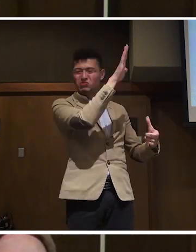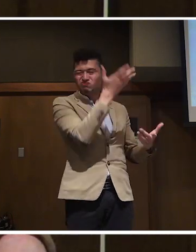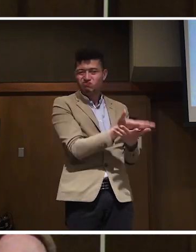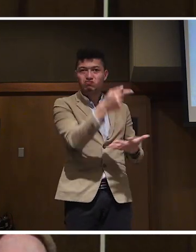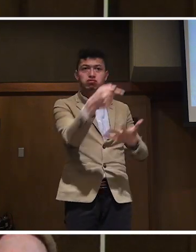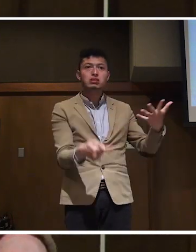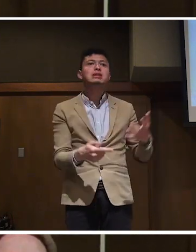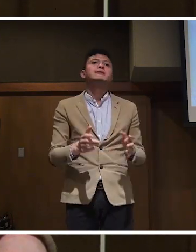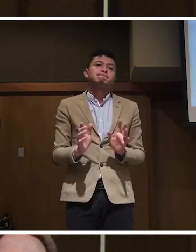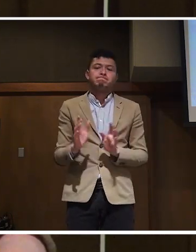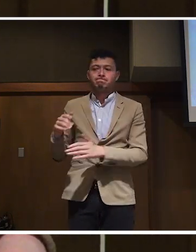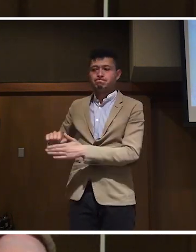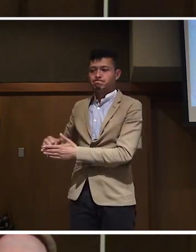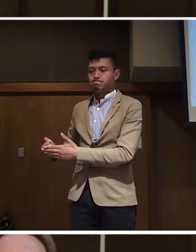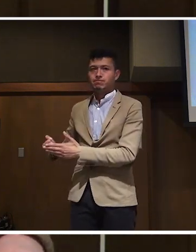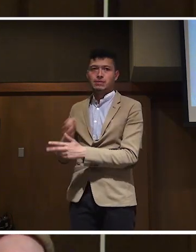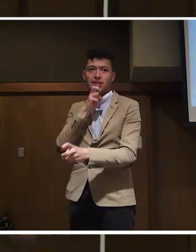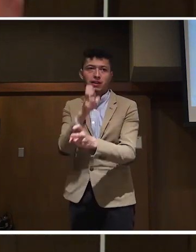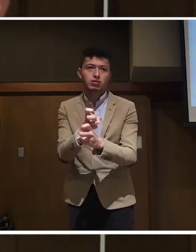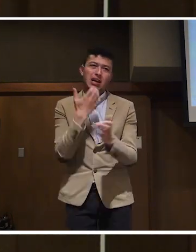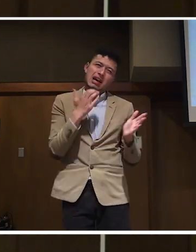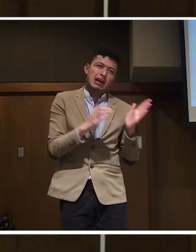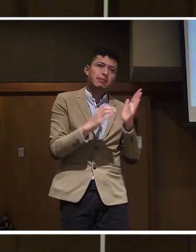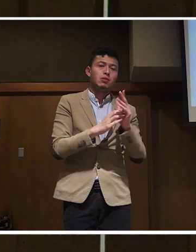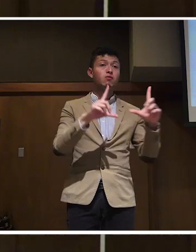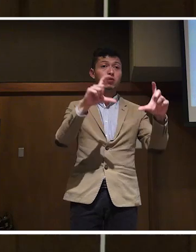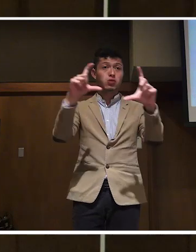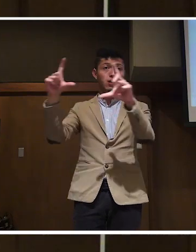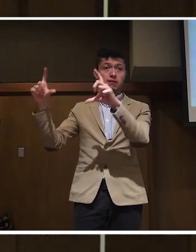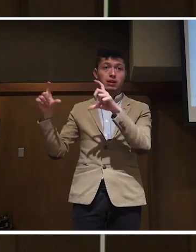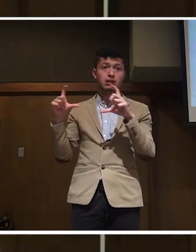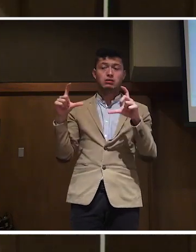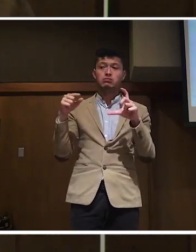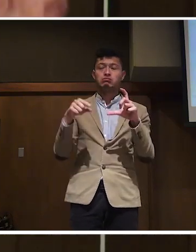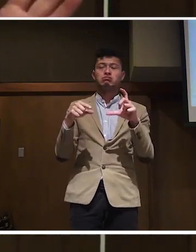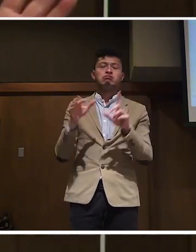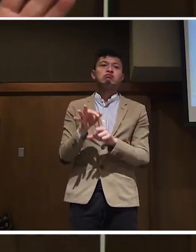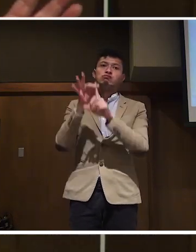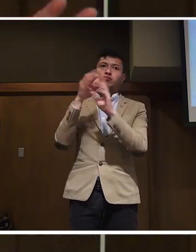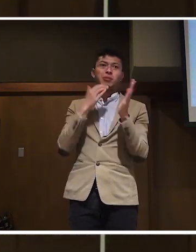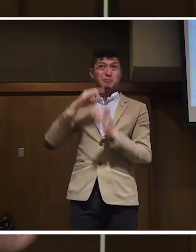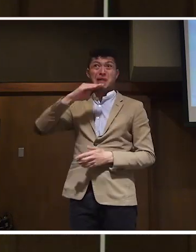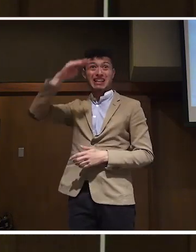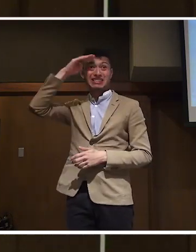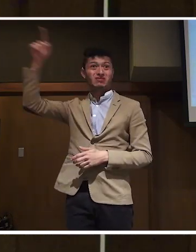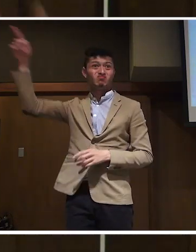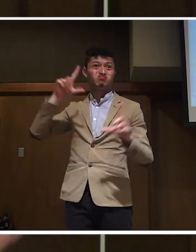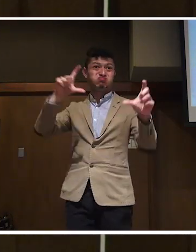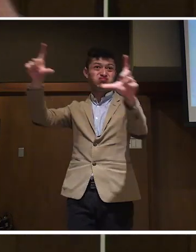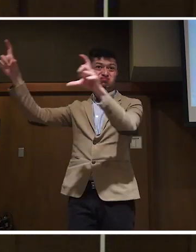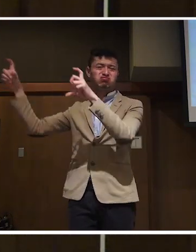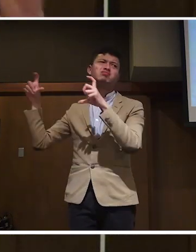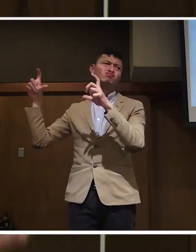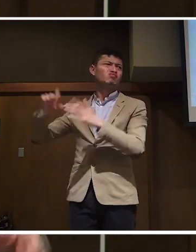fotografía, las colecciones de fotografía en Colombia tienen una coyuntura muy especial. Las de Medellín es una maravilla. Se han juntado todas en la